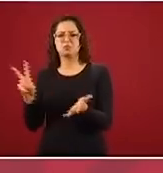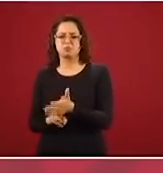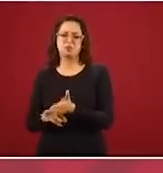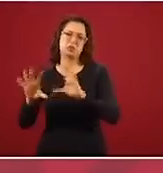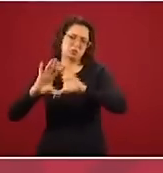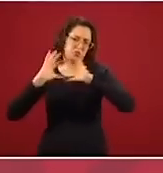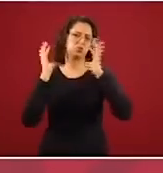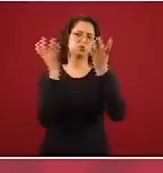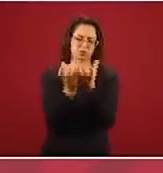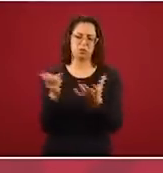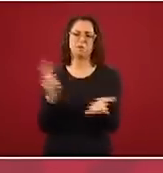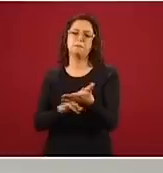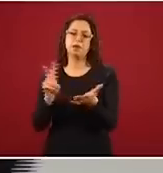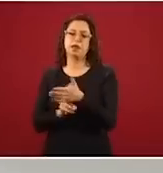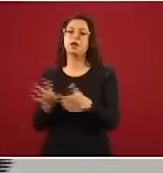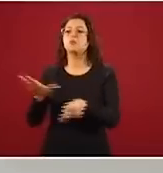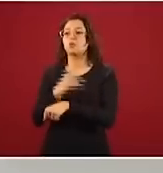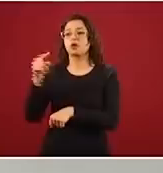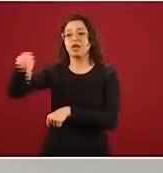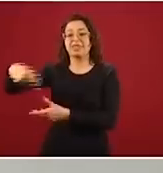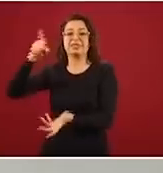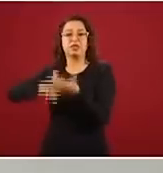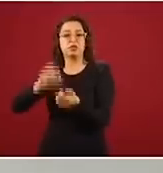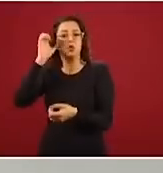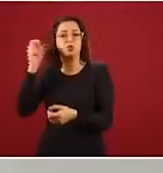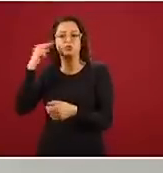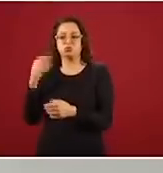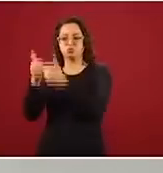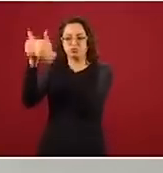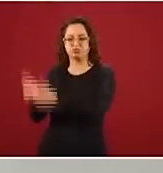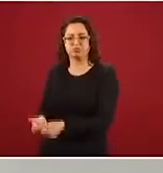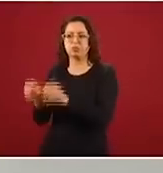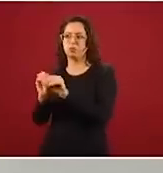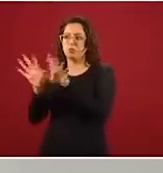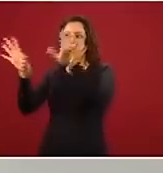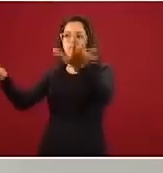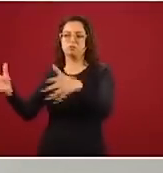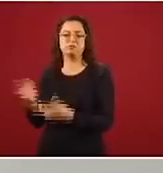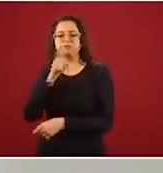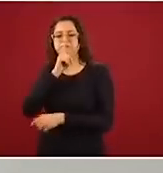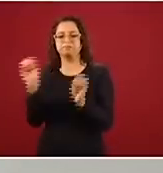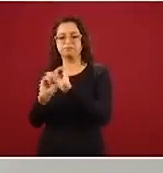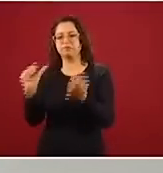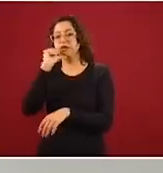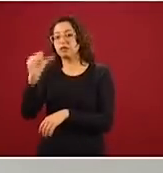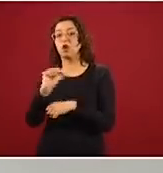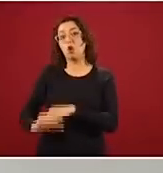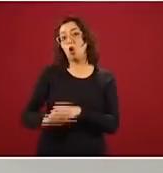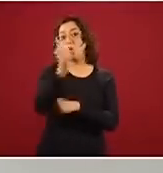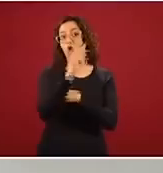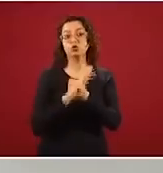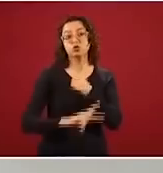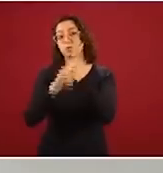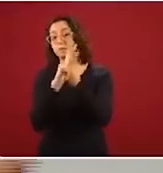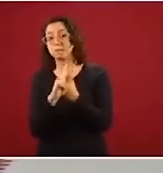pública global en la medida en que se ha mantenido contenido. No ha existido una sola muerte de